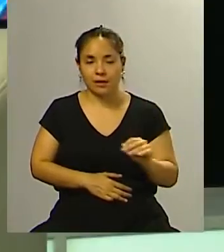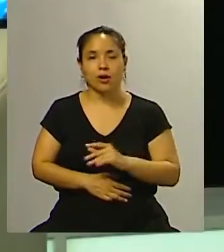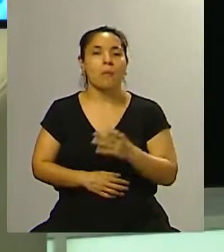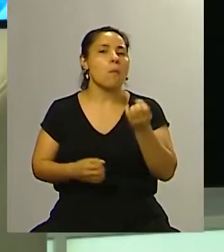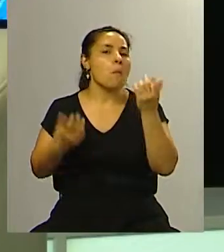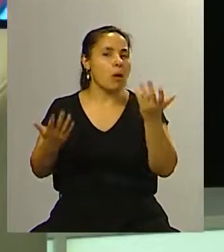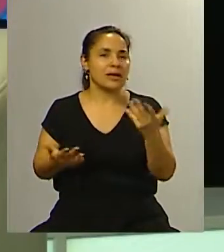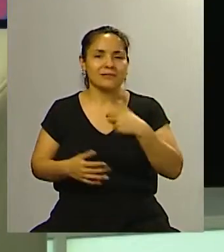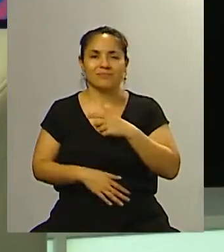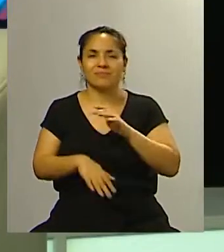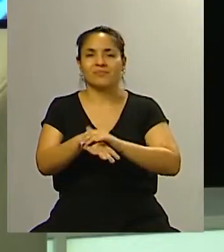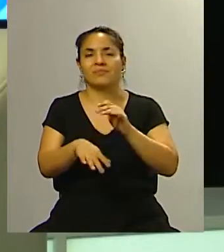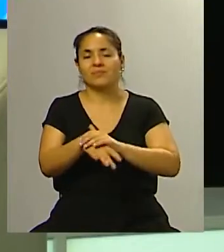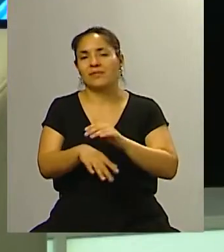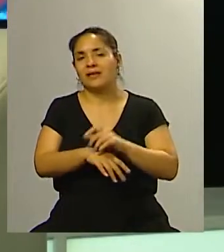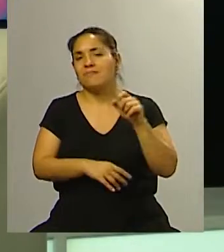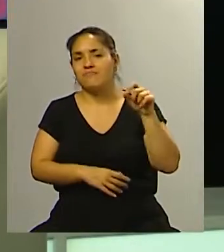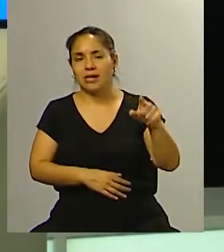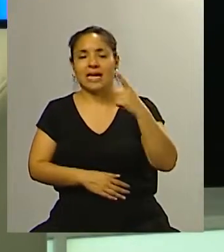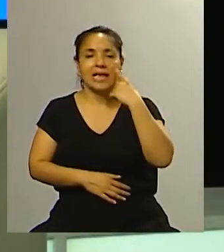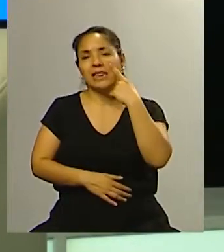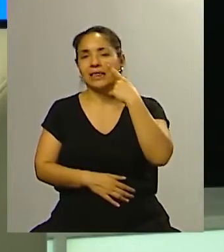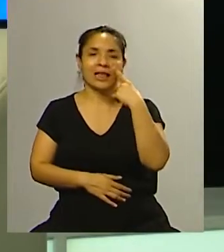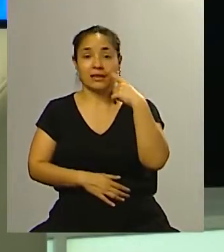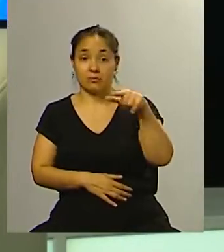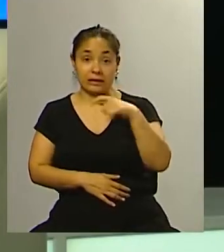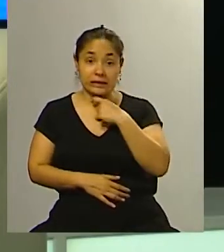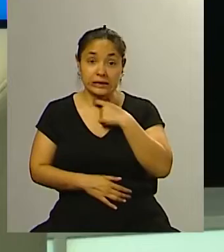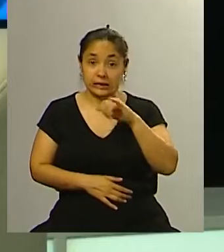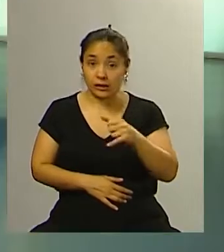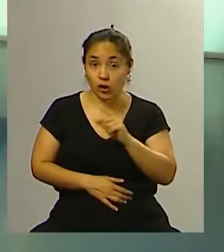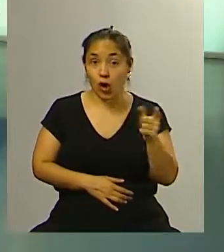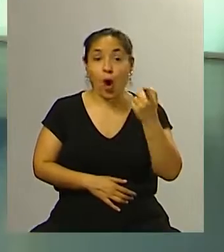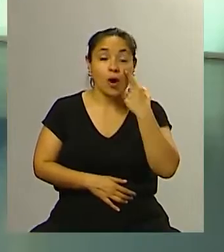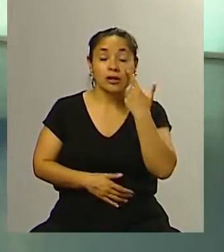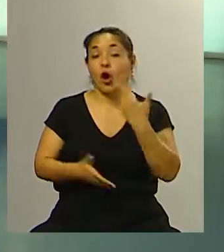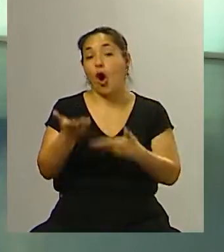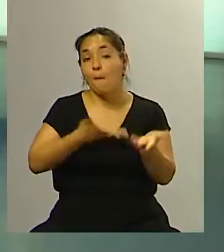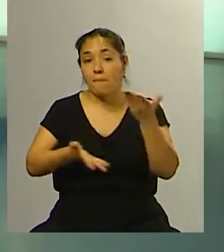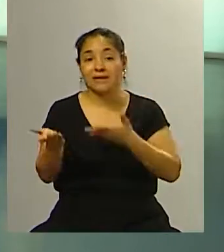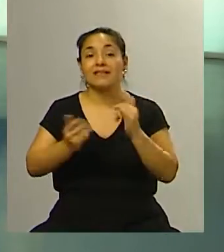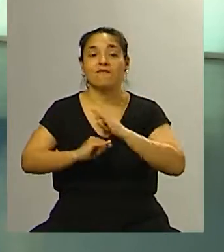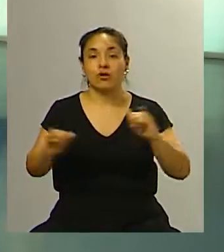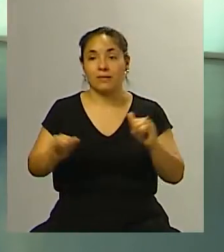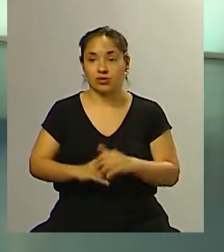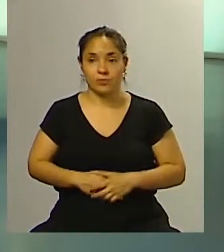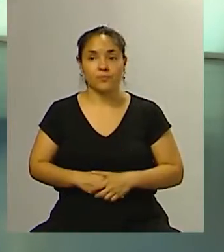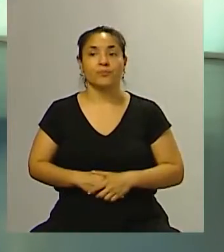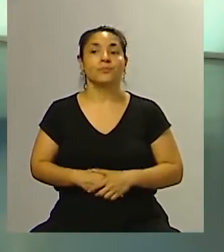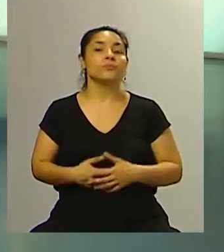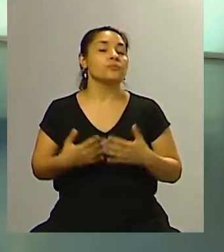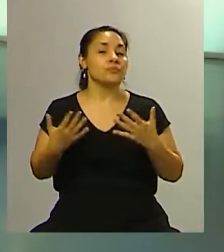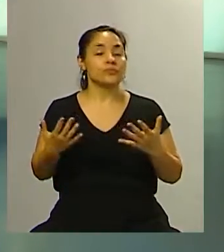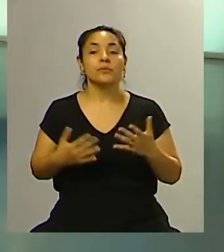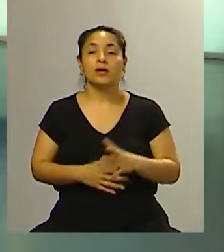parece que es responsabilidad de cada uno de los intendentes, si así lo quisiera, compartir esta información, ¿no?